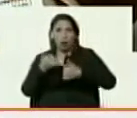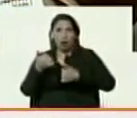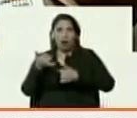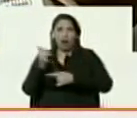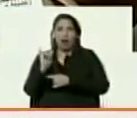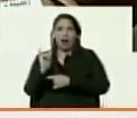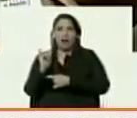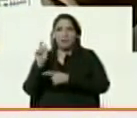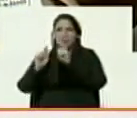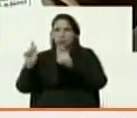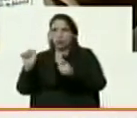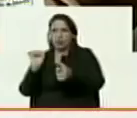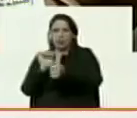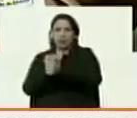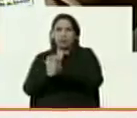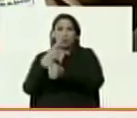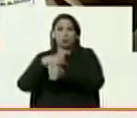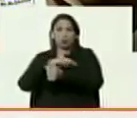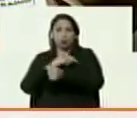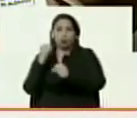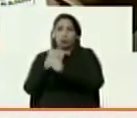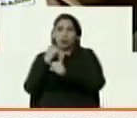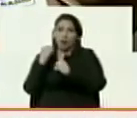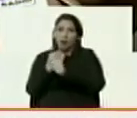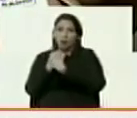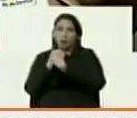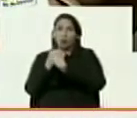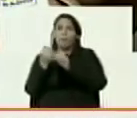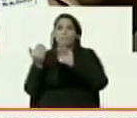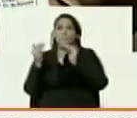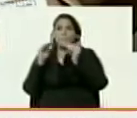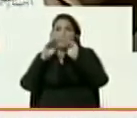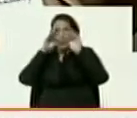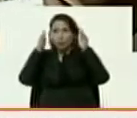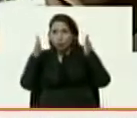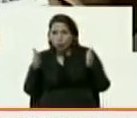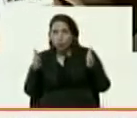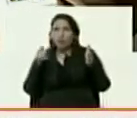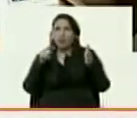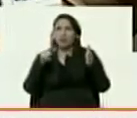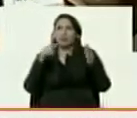Entonces, bueno, lo estamos trabajando con una metodología de esa naturaleza.